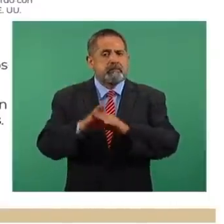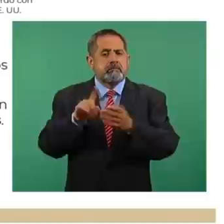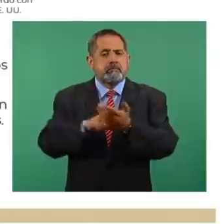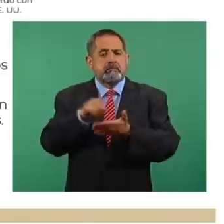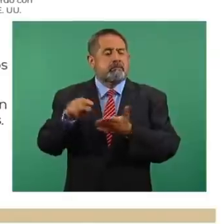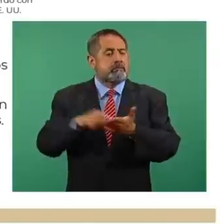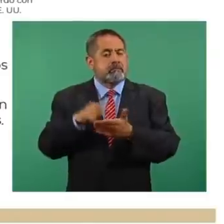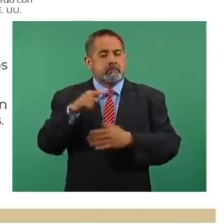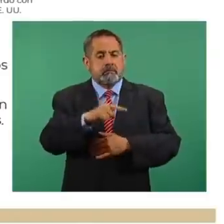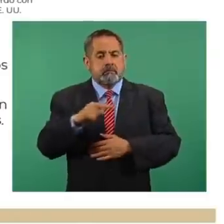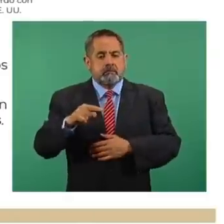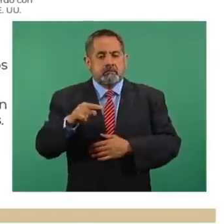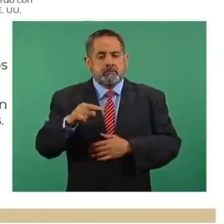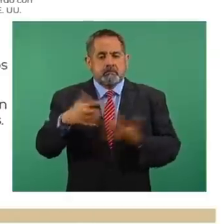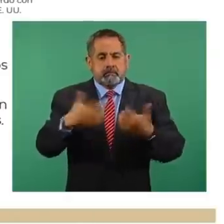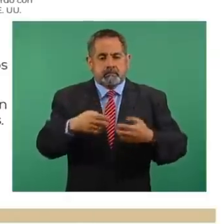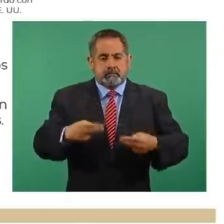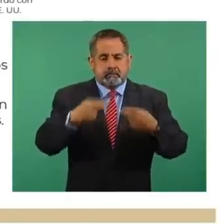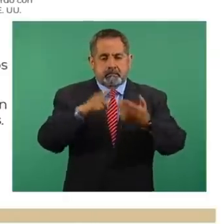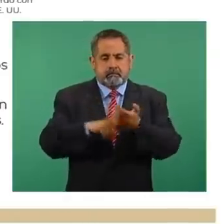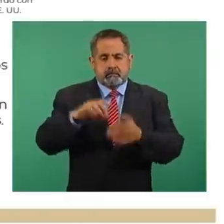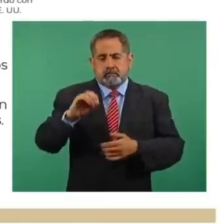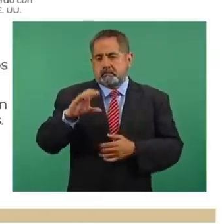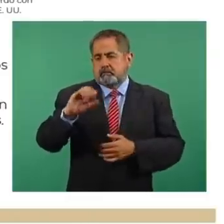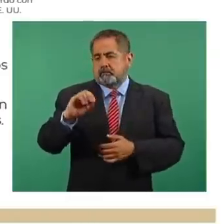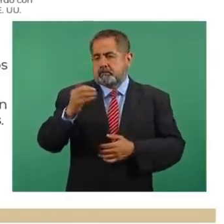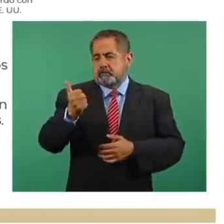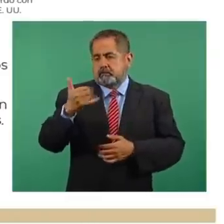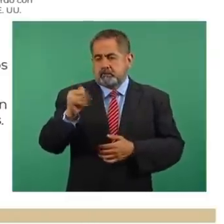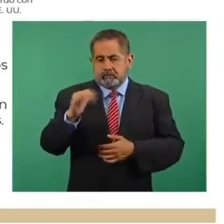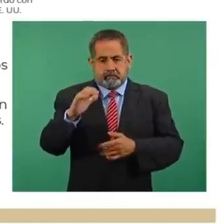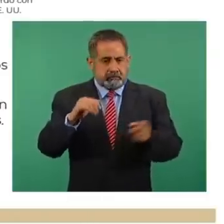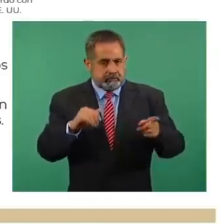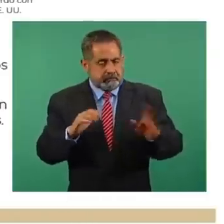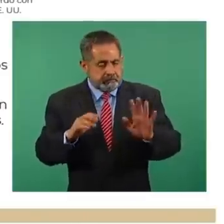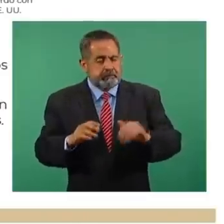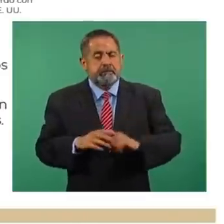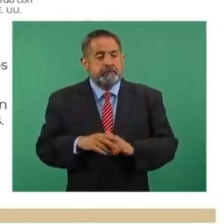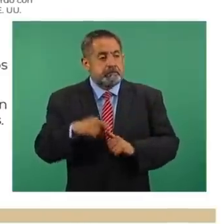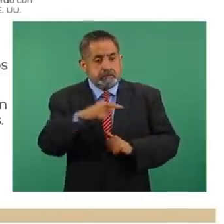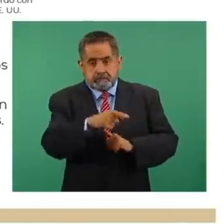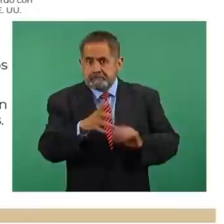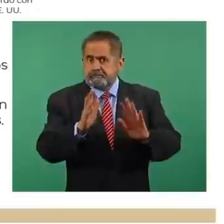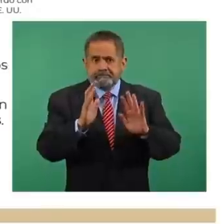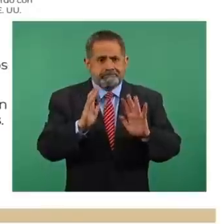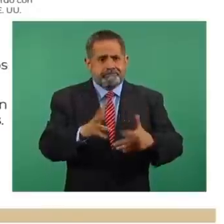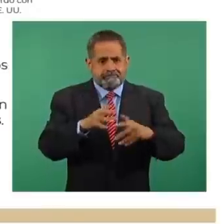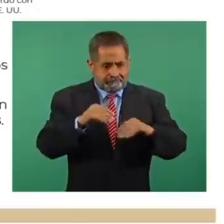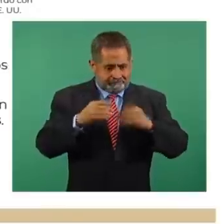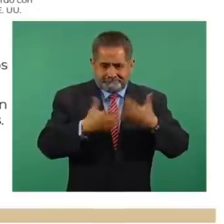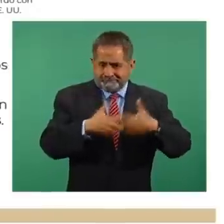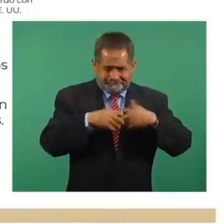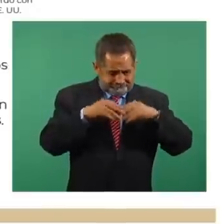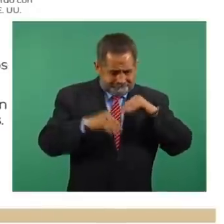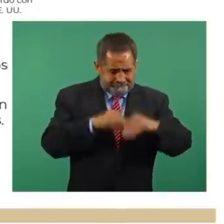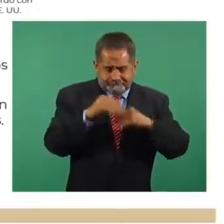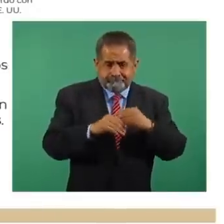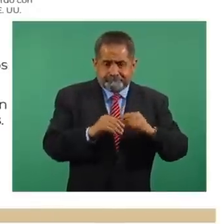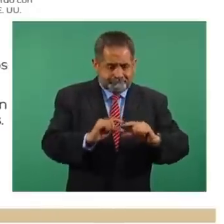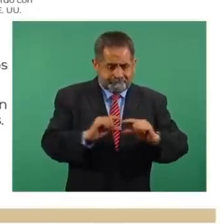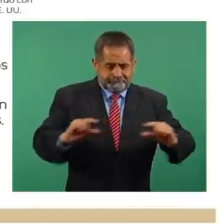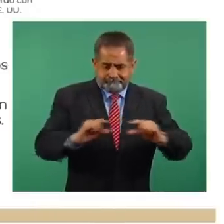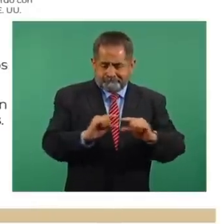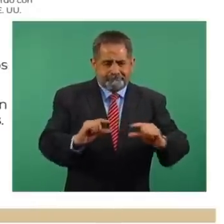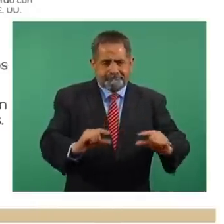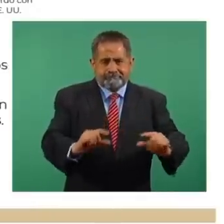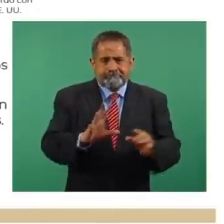Ocoyoacaca, este contrato, y que esa planta ya fabricó los primeros lotes, ya